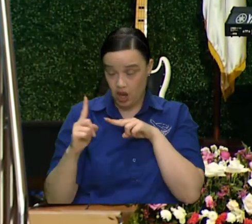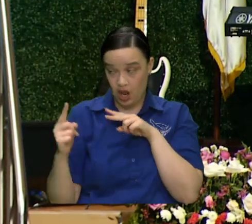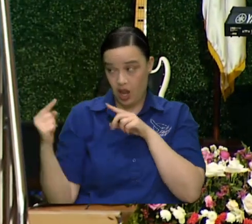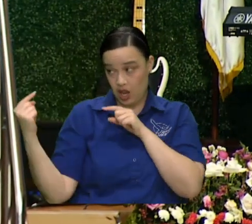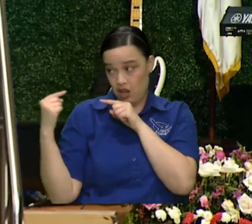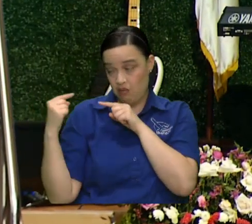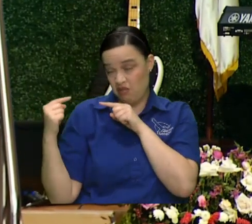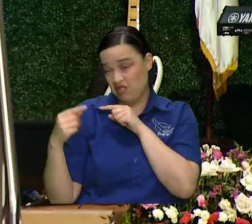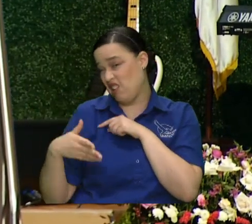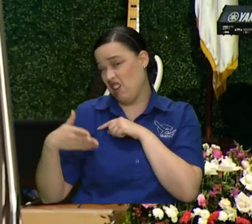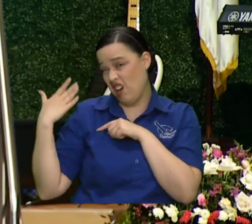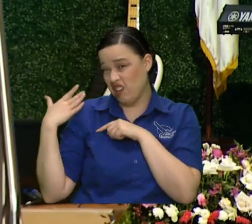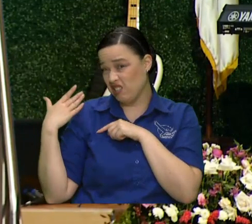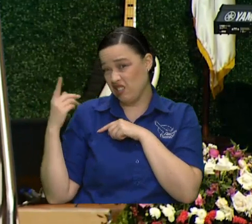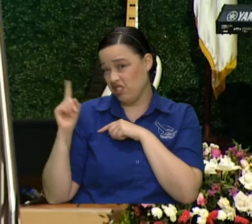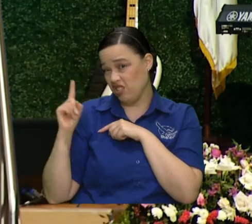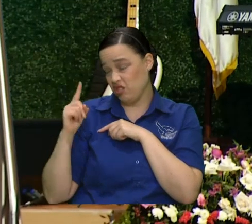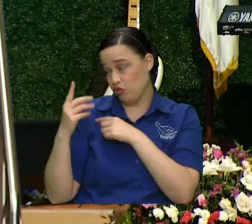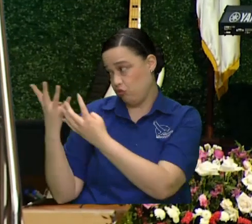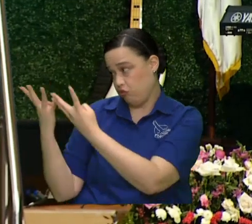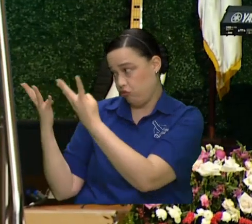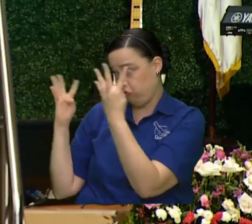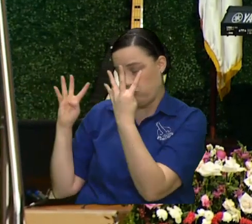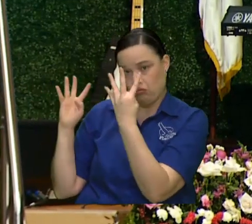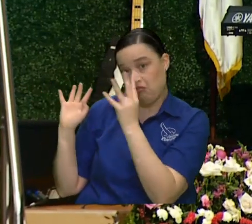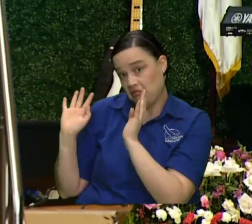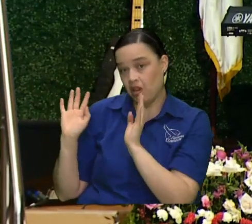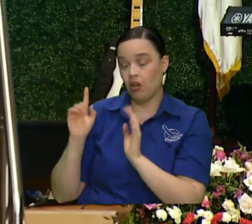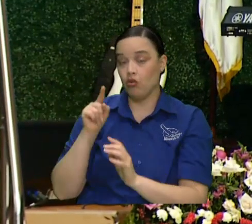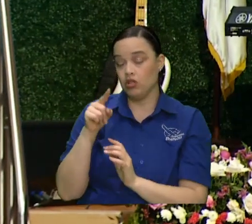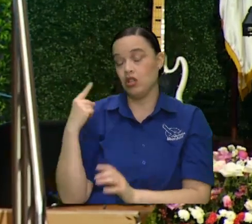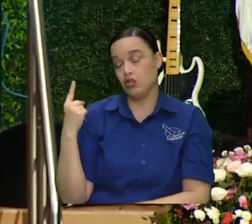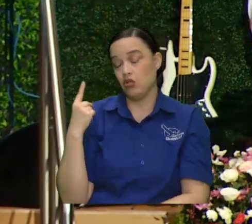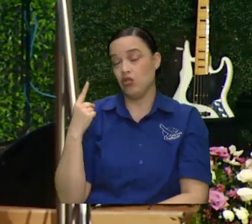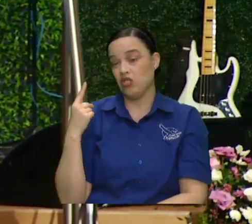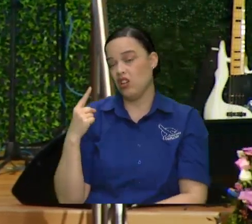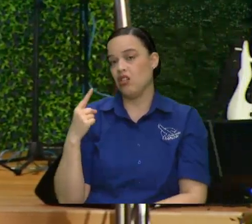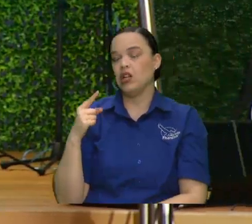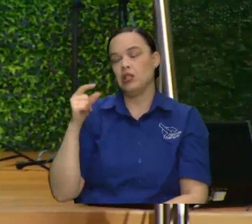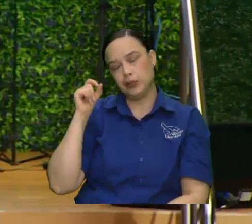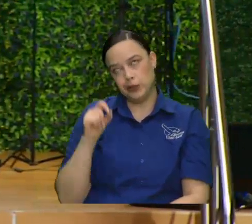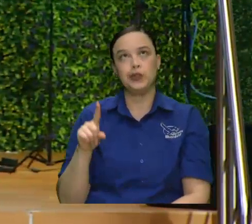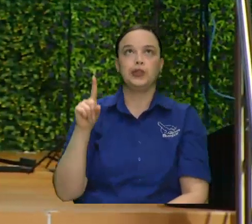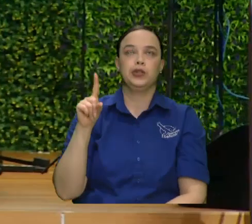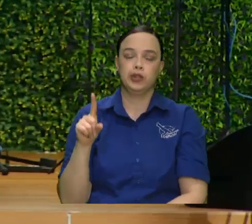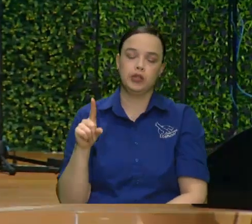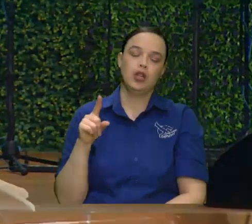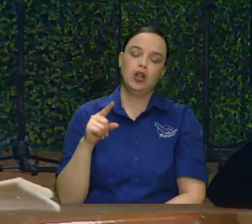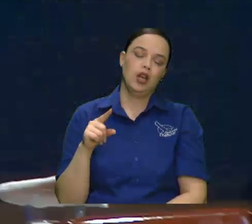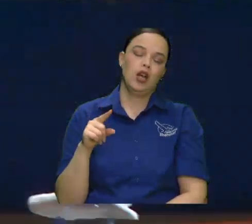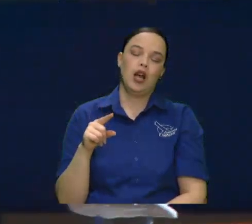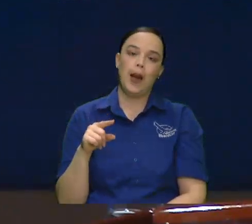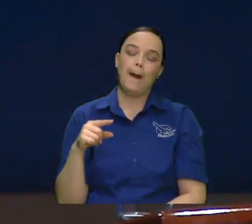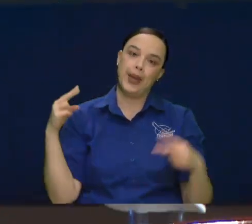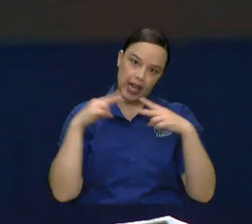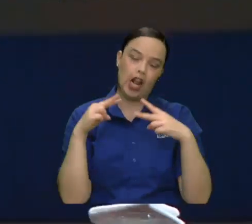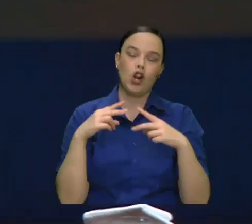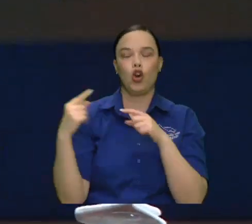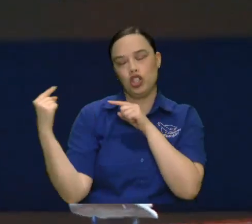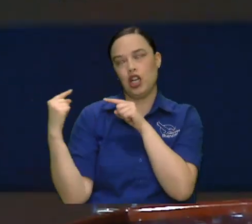con ellos tal vez usted es soltero ya está está acostumbrado a pelear con un enemigo sabe que buscando al señor en